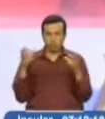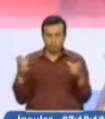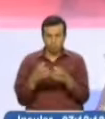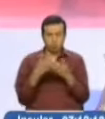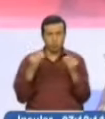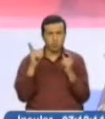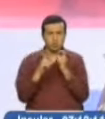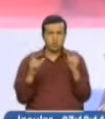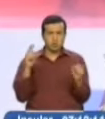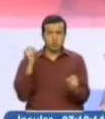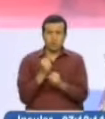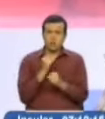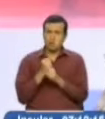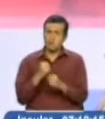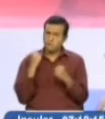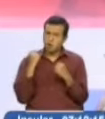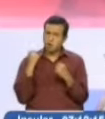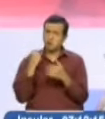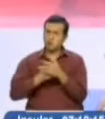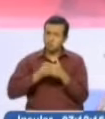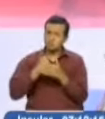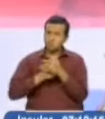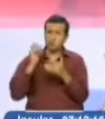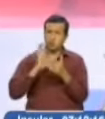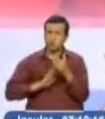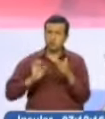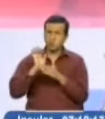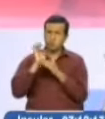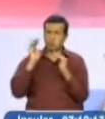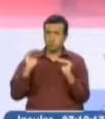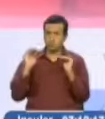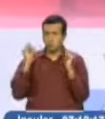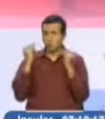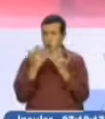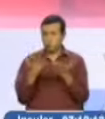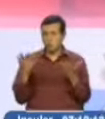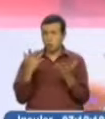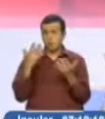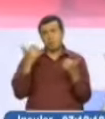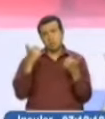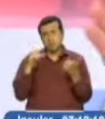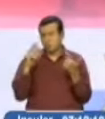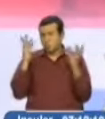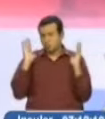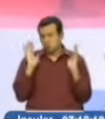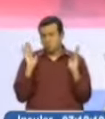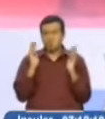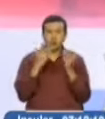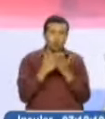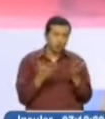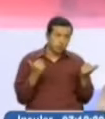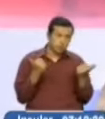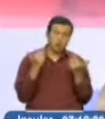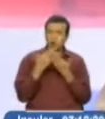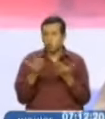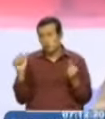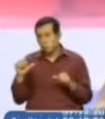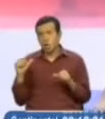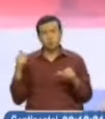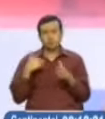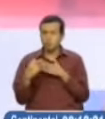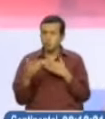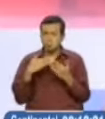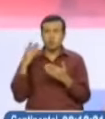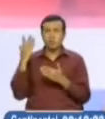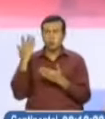un montón de gente trabajando muy duro para que el país esté en la situación en la que está, para bien y para mal, digamos, también con las cosas malas. Pero